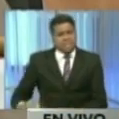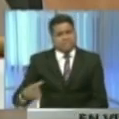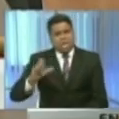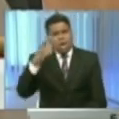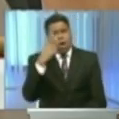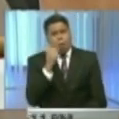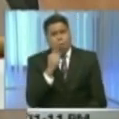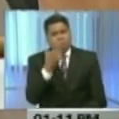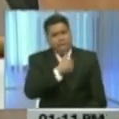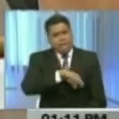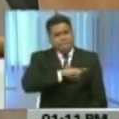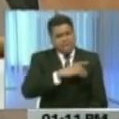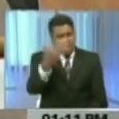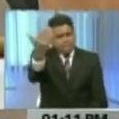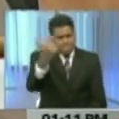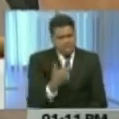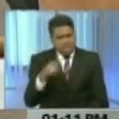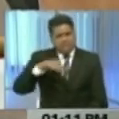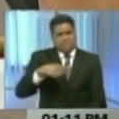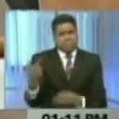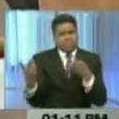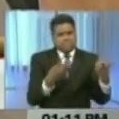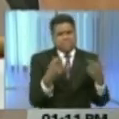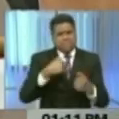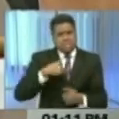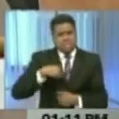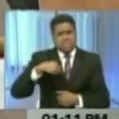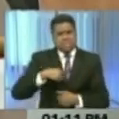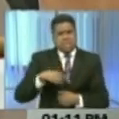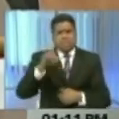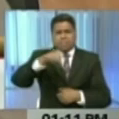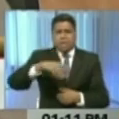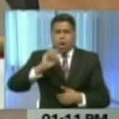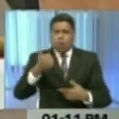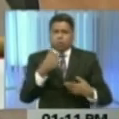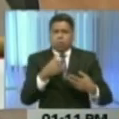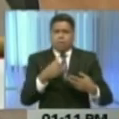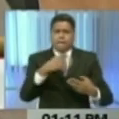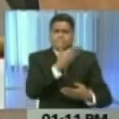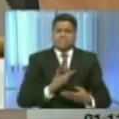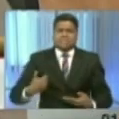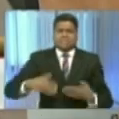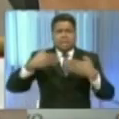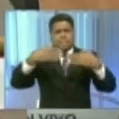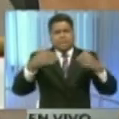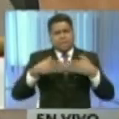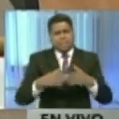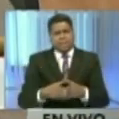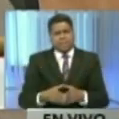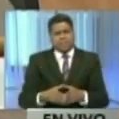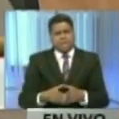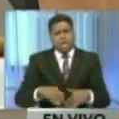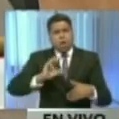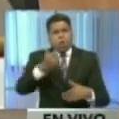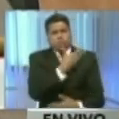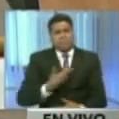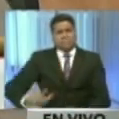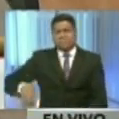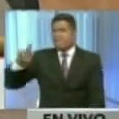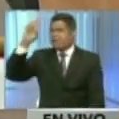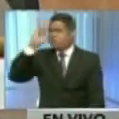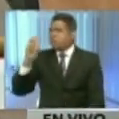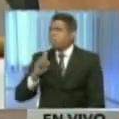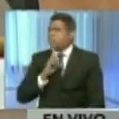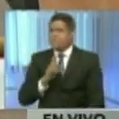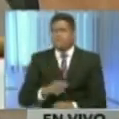de España, Martín Torrijos de Panamá y Leonel Fernández de República Dominicana, a